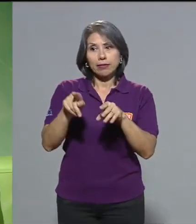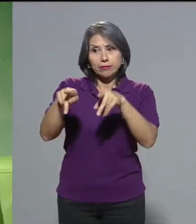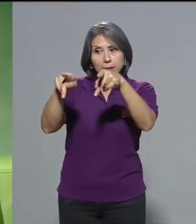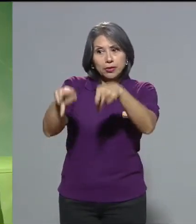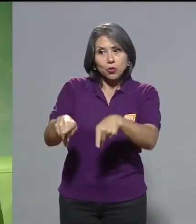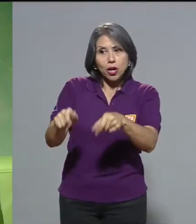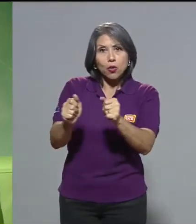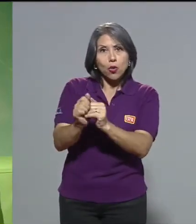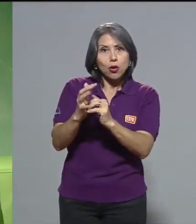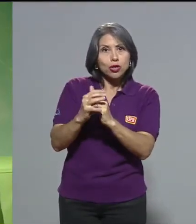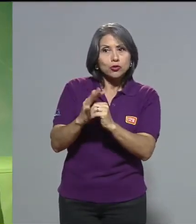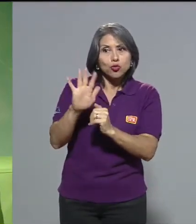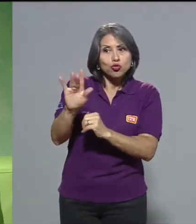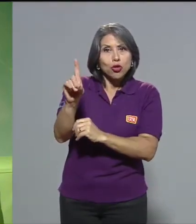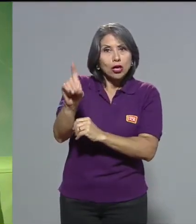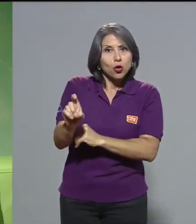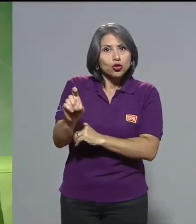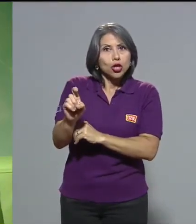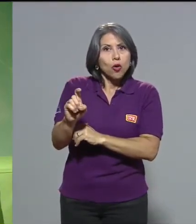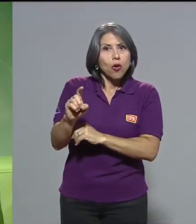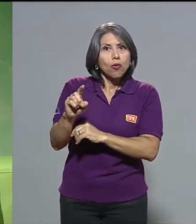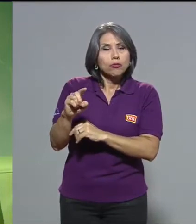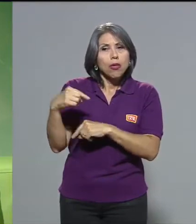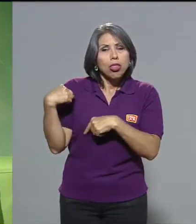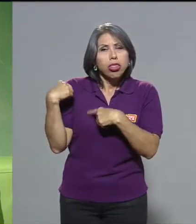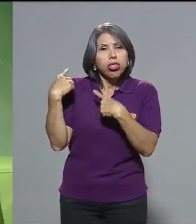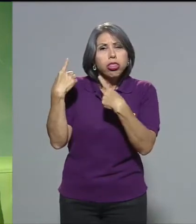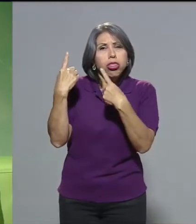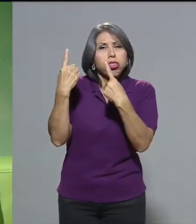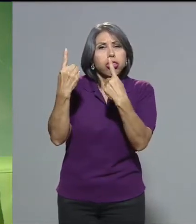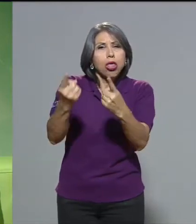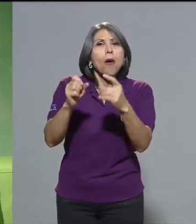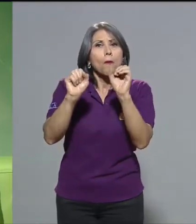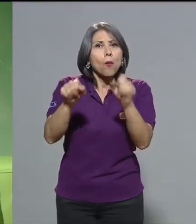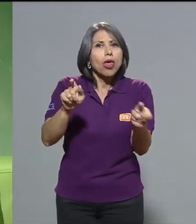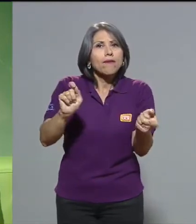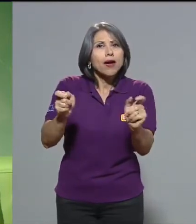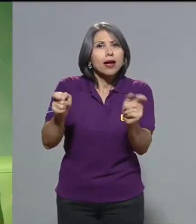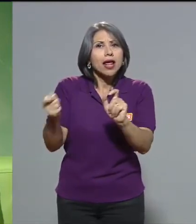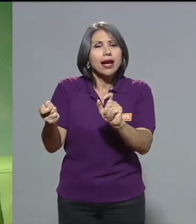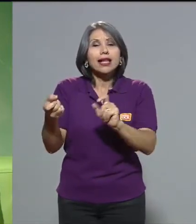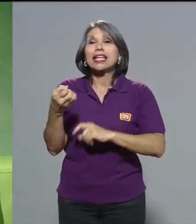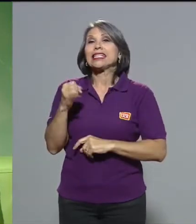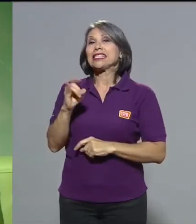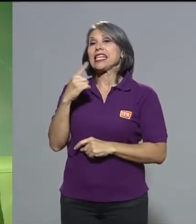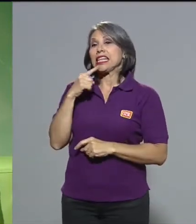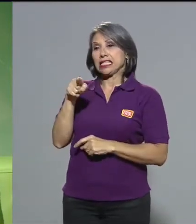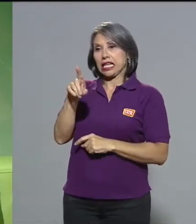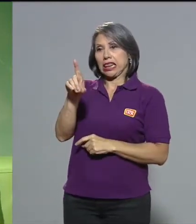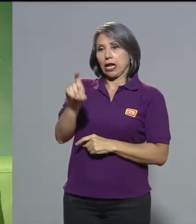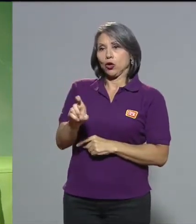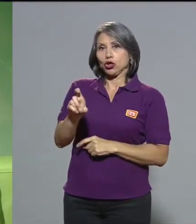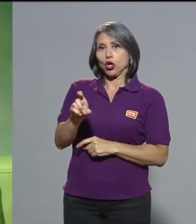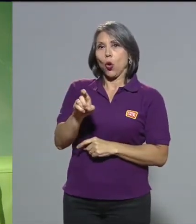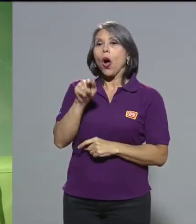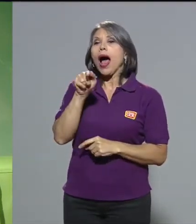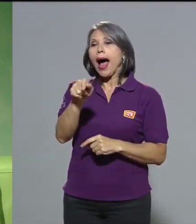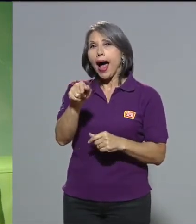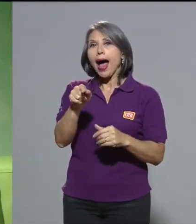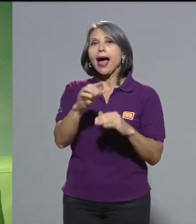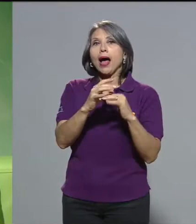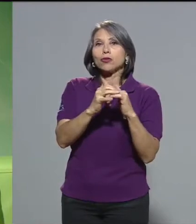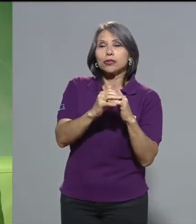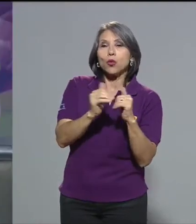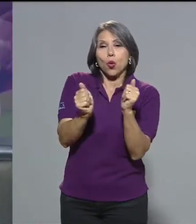¿verdad? Si te dicen que tiene este nivel o estas características dentro del espectro en un momento de la vida, no quiere decir que eso no